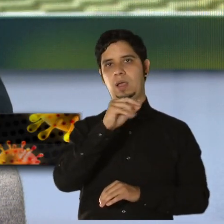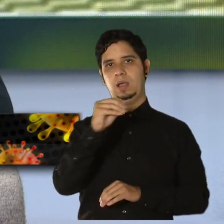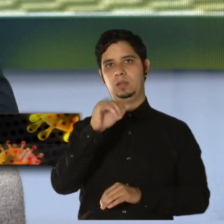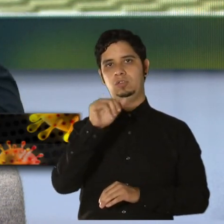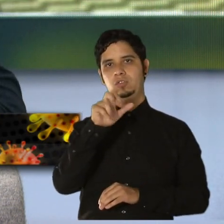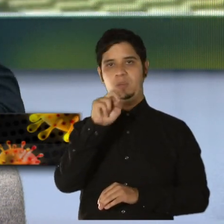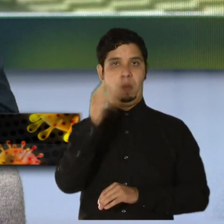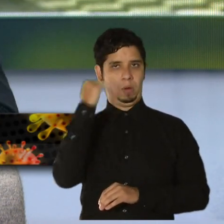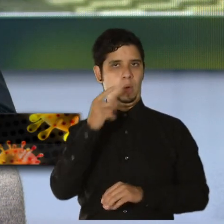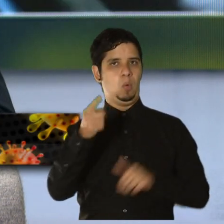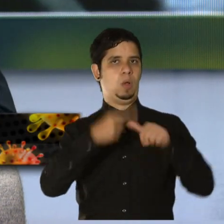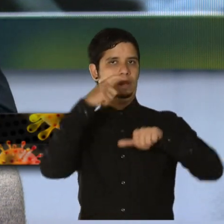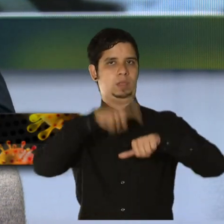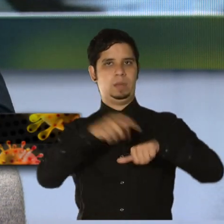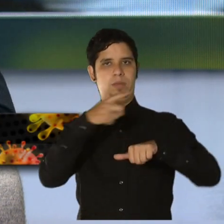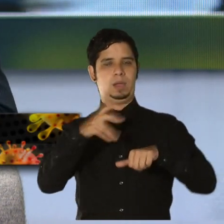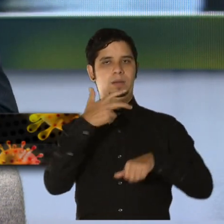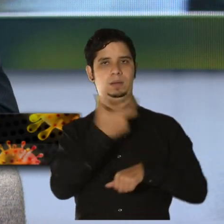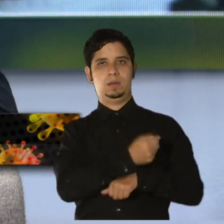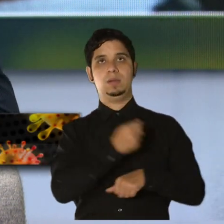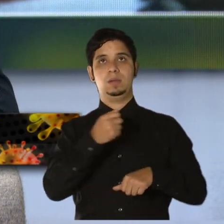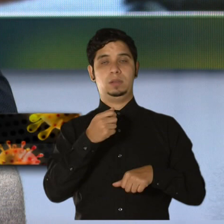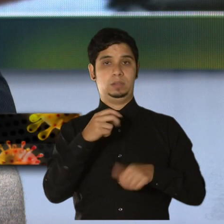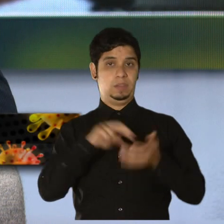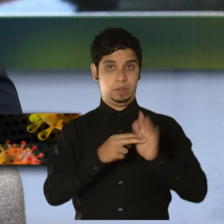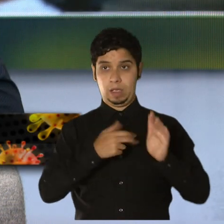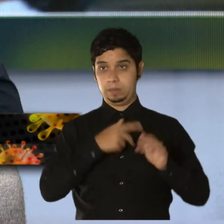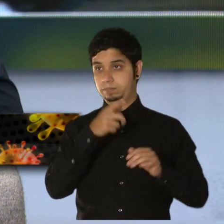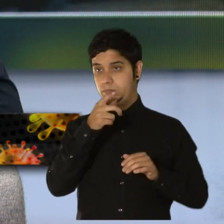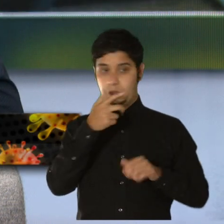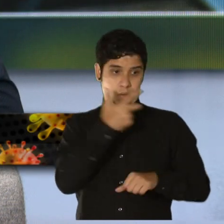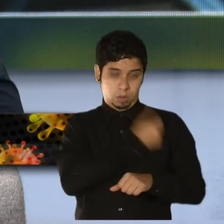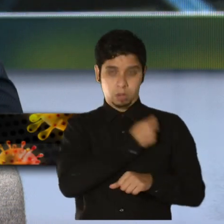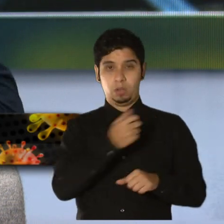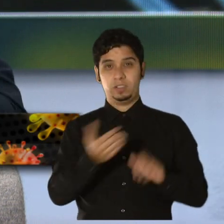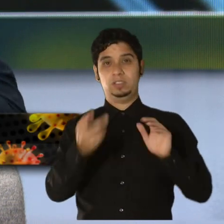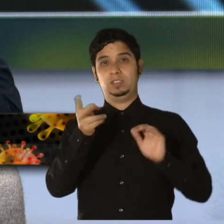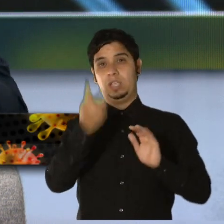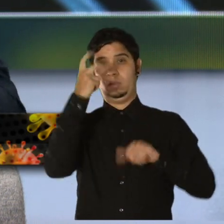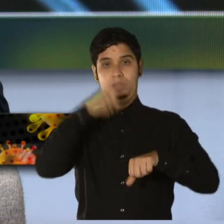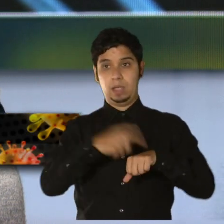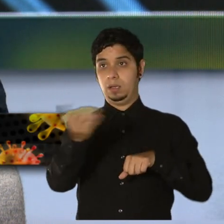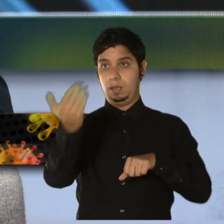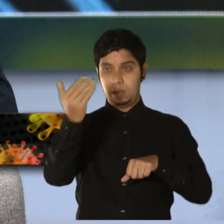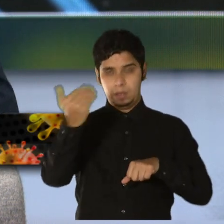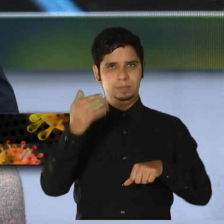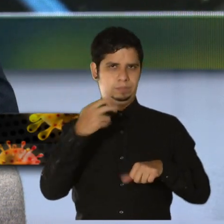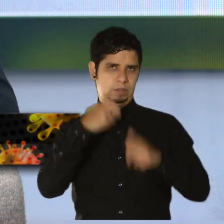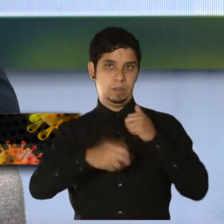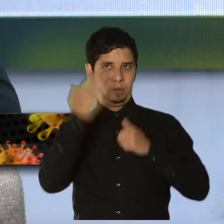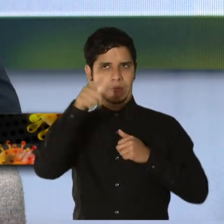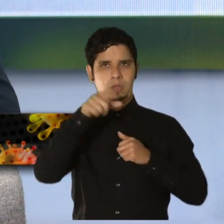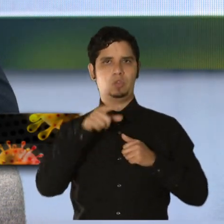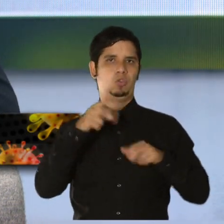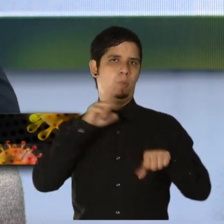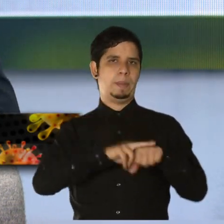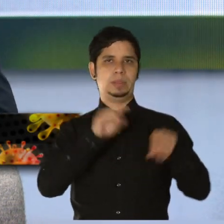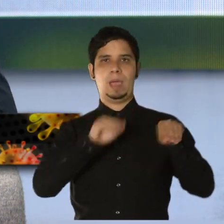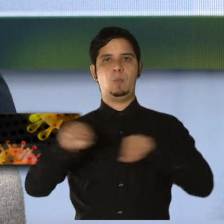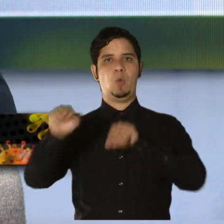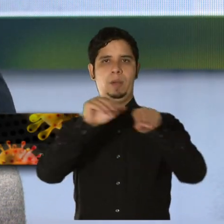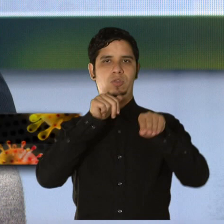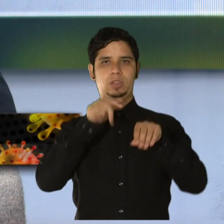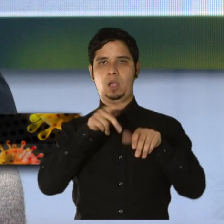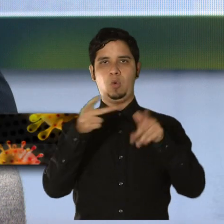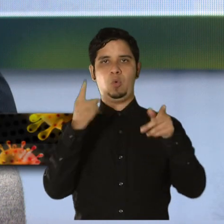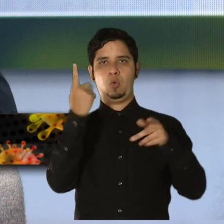una dosis, y en muchas ocasiones hubiese sido bien difícil conseguirlo en una segunda ocasión, pues por el movimiento de ellos constante. Eso se